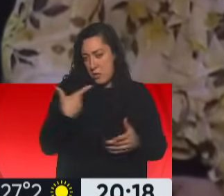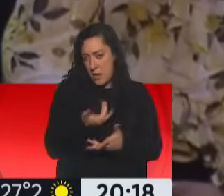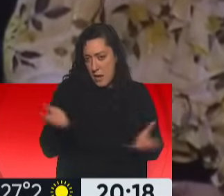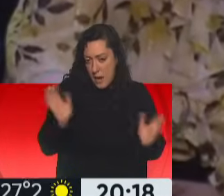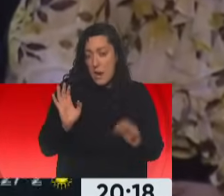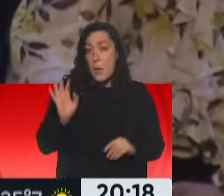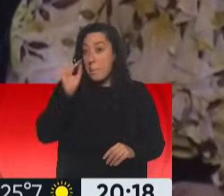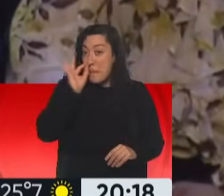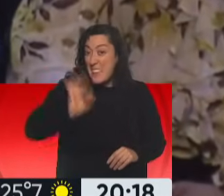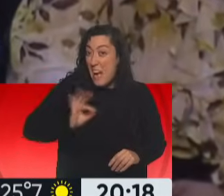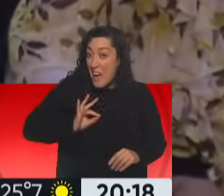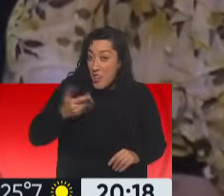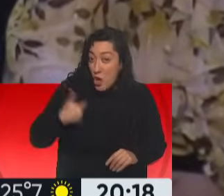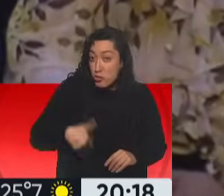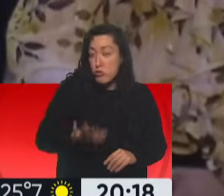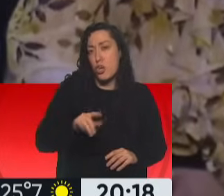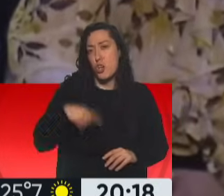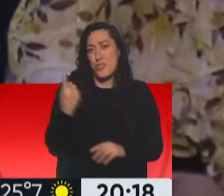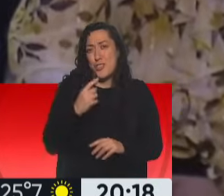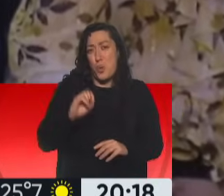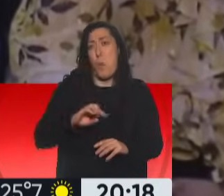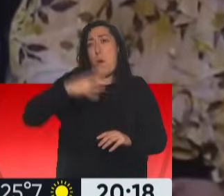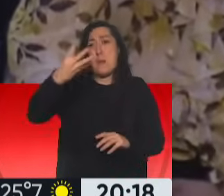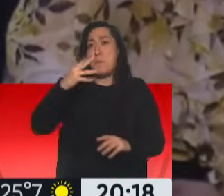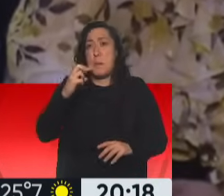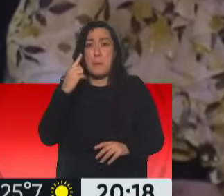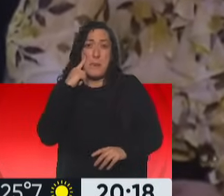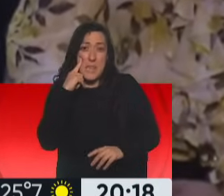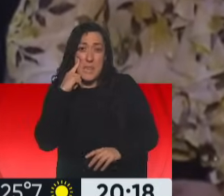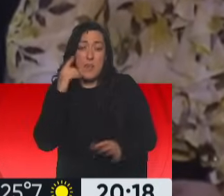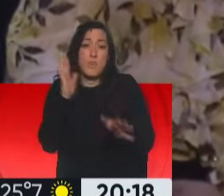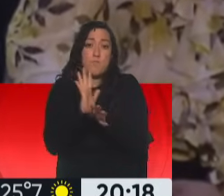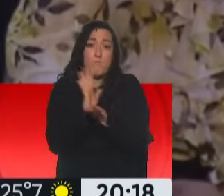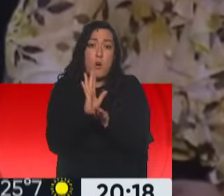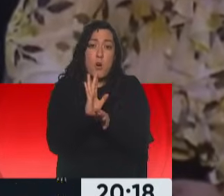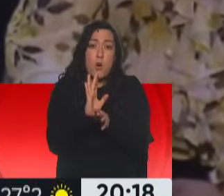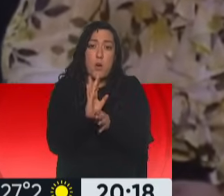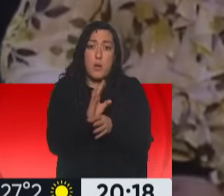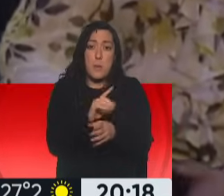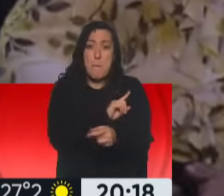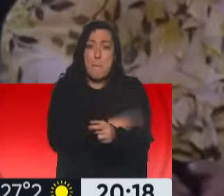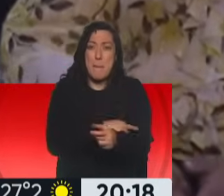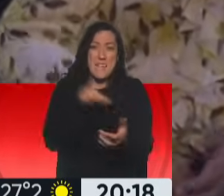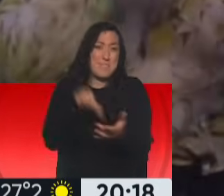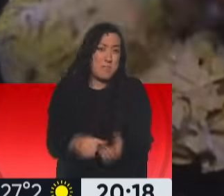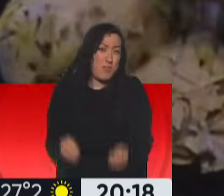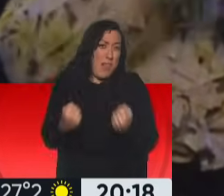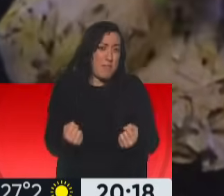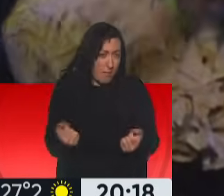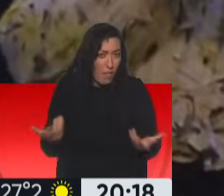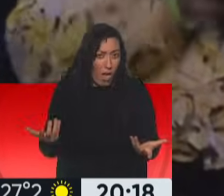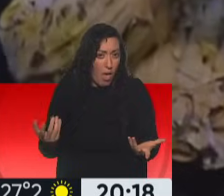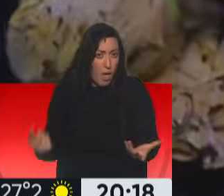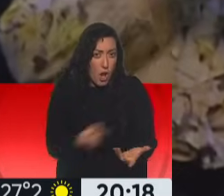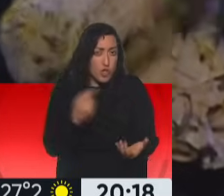en 20 años cuadruplicaríamos el PBI y nos convertiríamos en una gran potencia. Seríamos